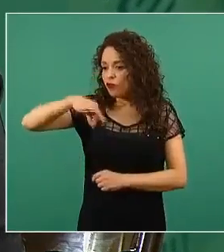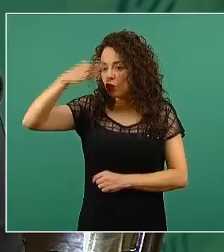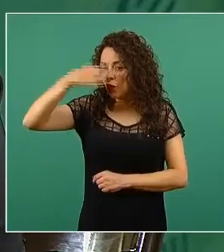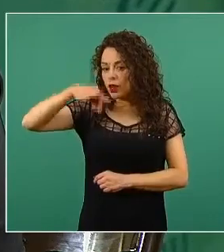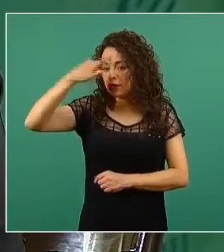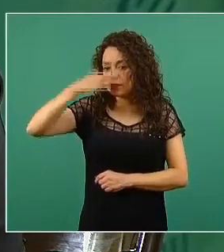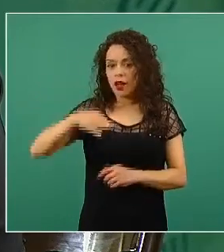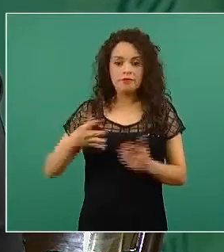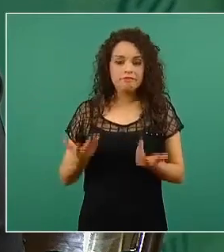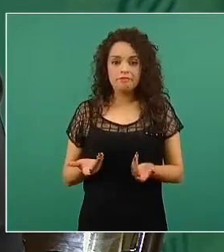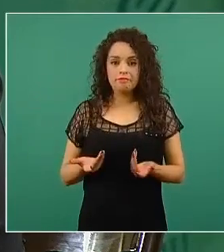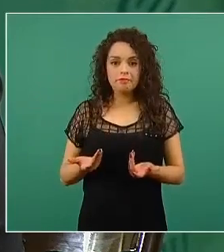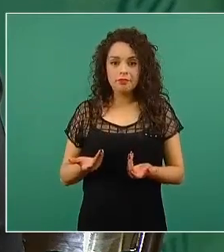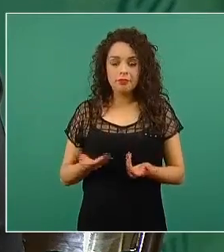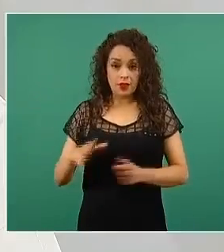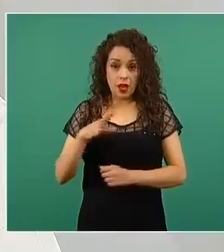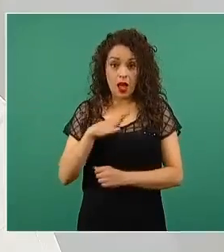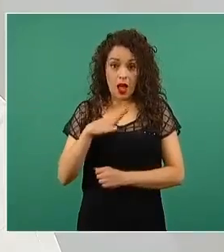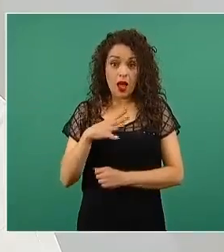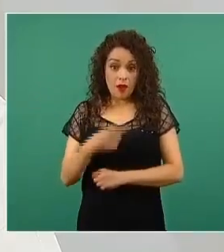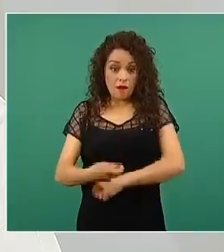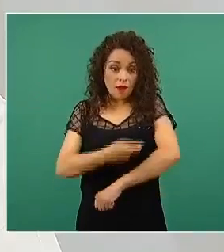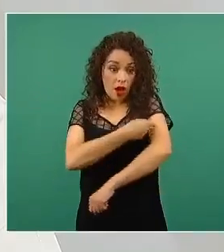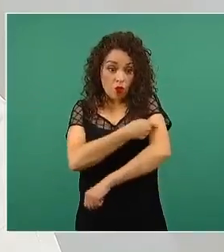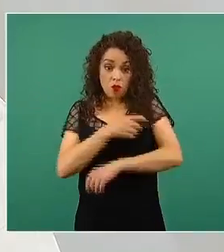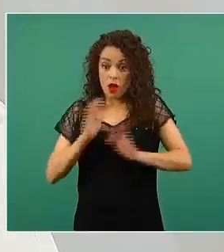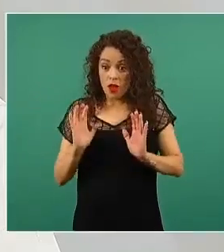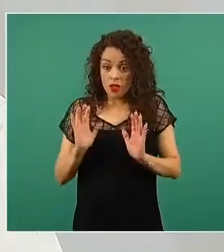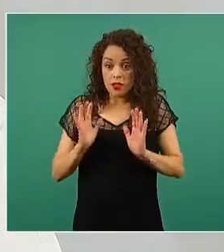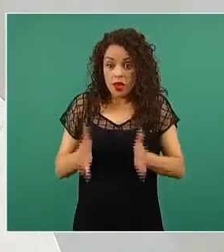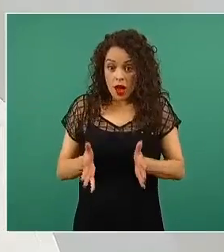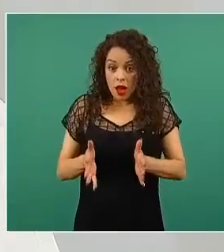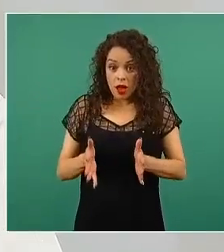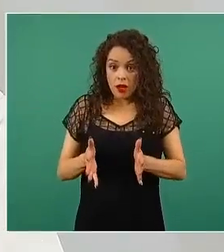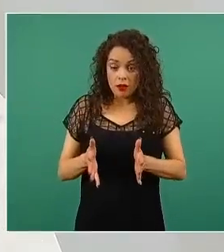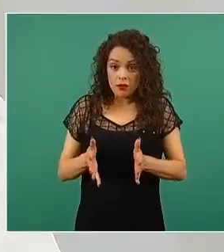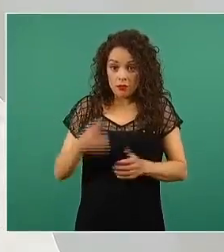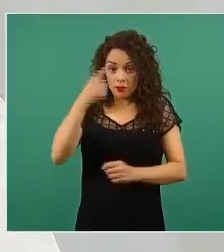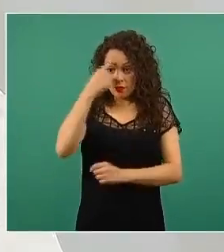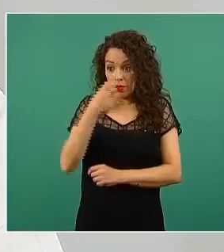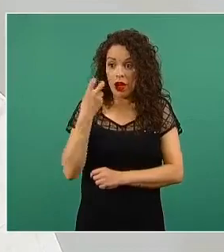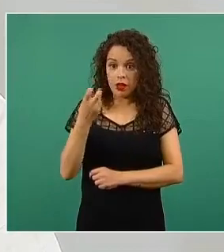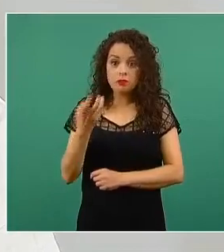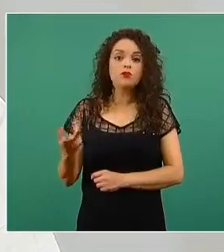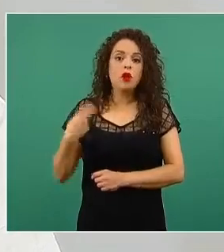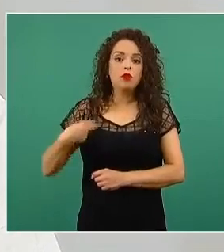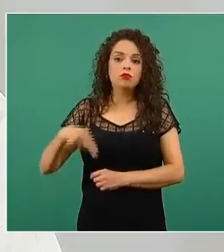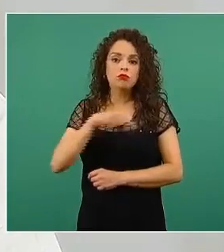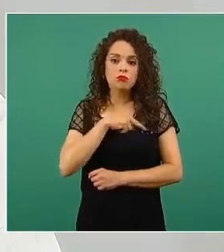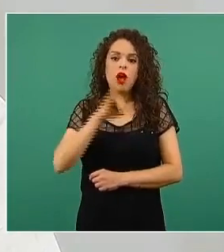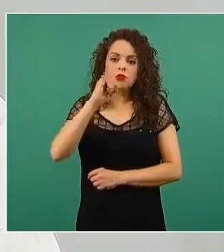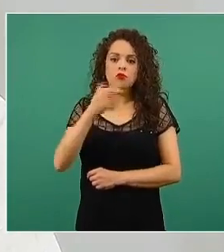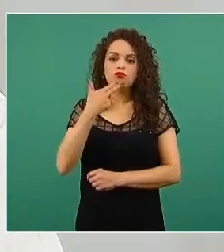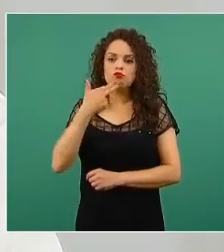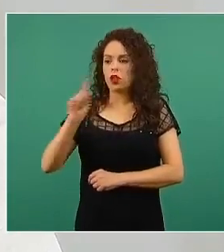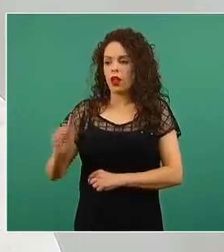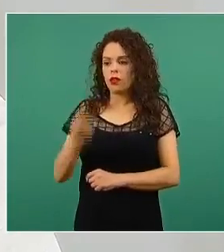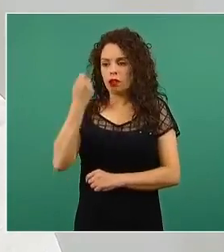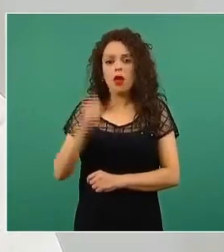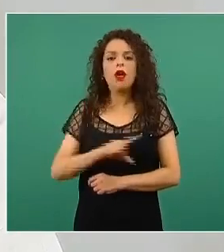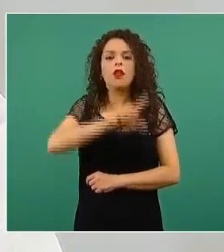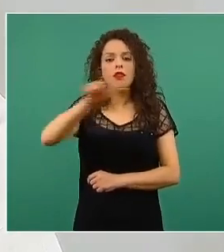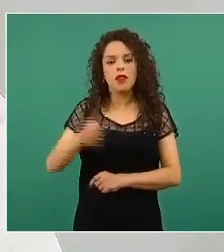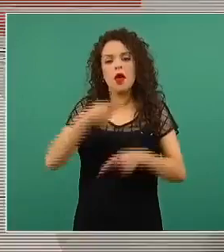porque pues, en influenza al menos ya teníamos una vacuna para la influenza estacional y lo que hicimos fue tomar esa tecnología y vacunarnos